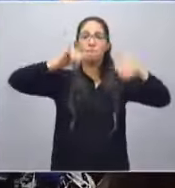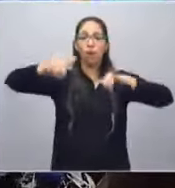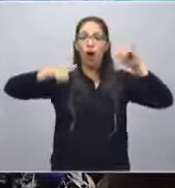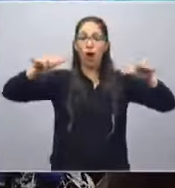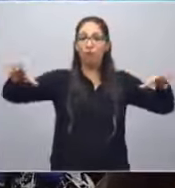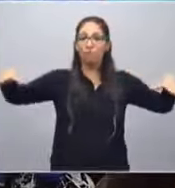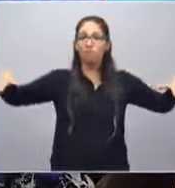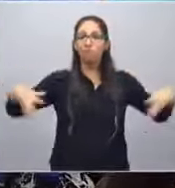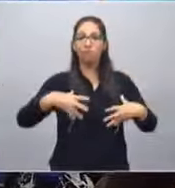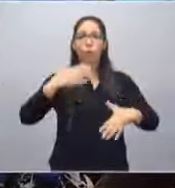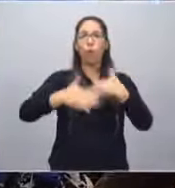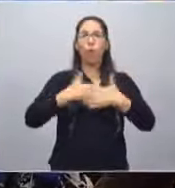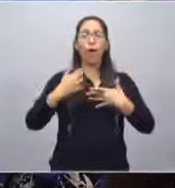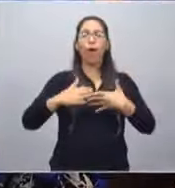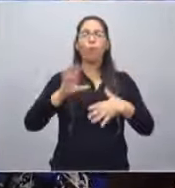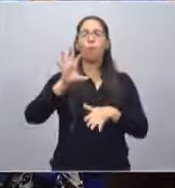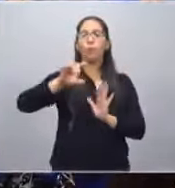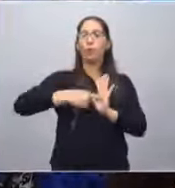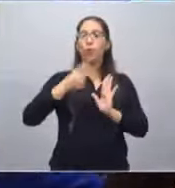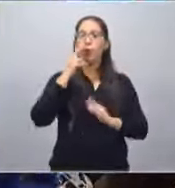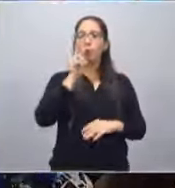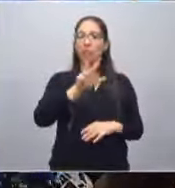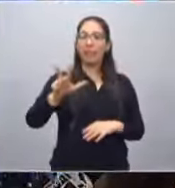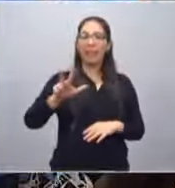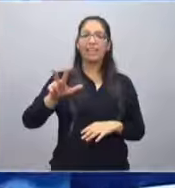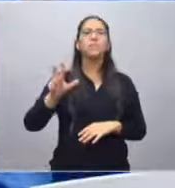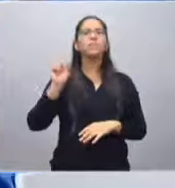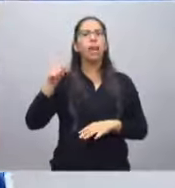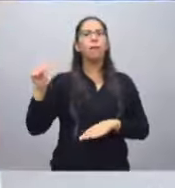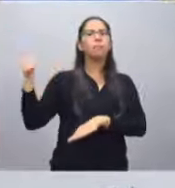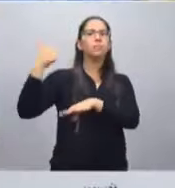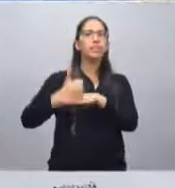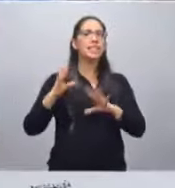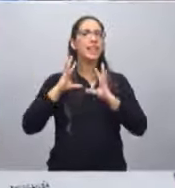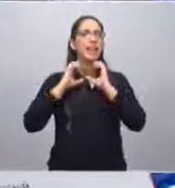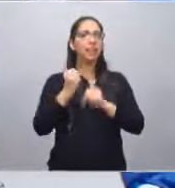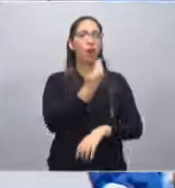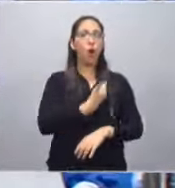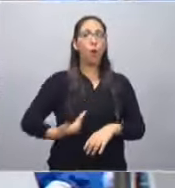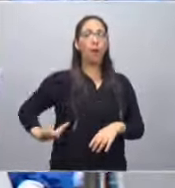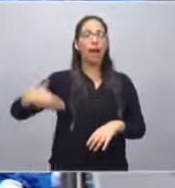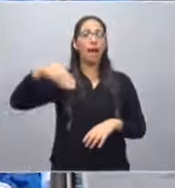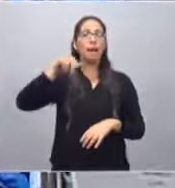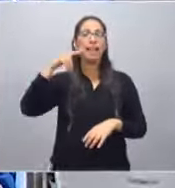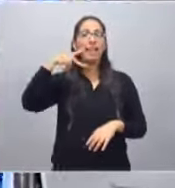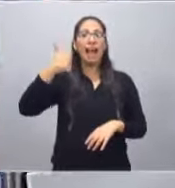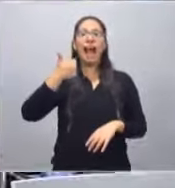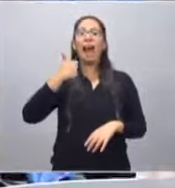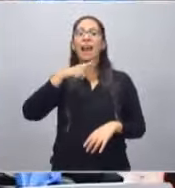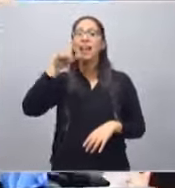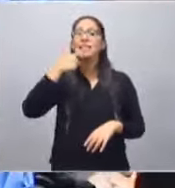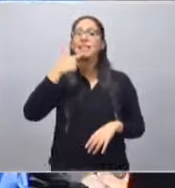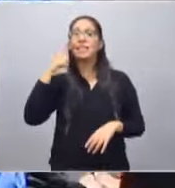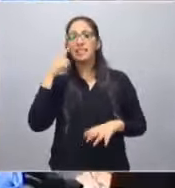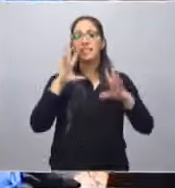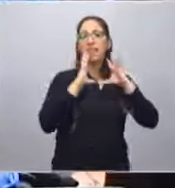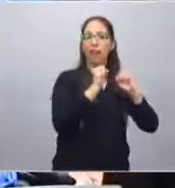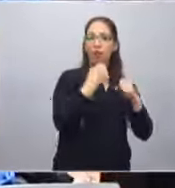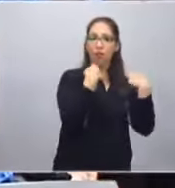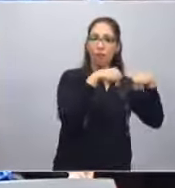juegos bonaerenses 2023 Acompaña a la delegación la secretaria de gobierno marina y el secretario de deportes